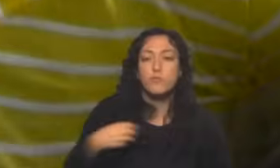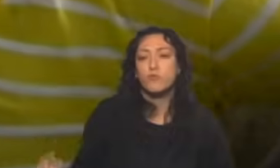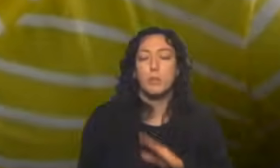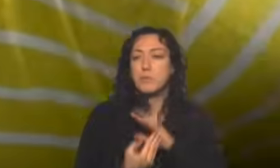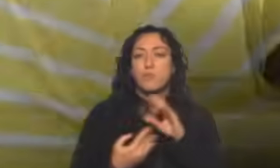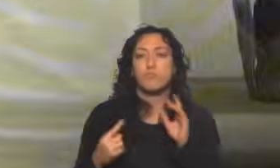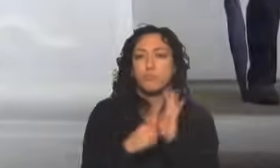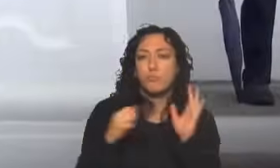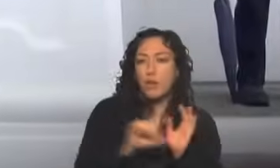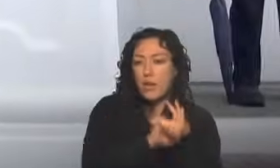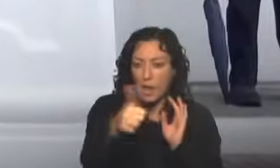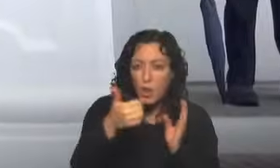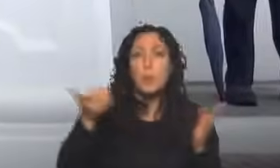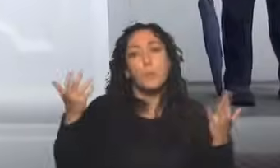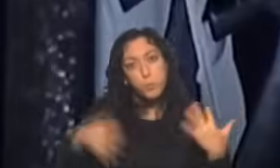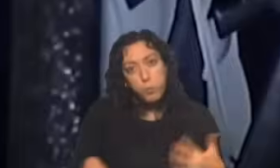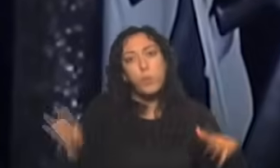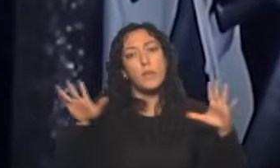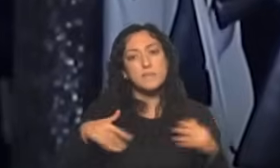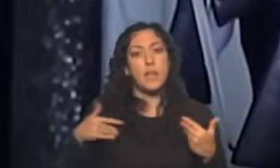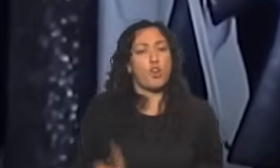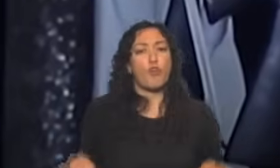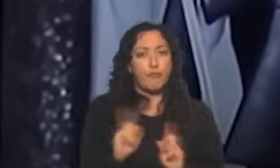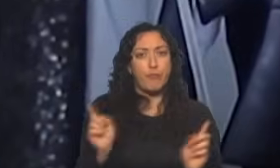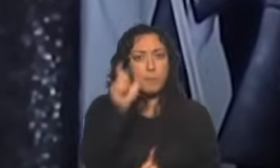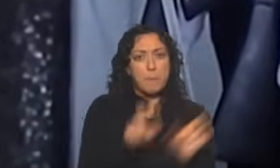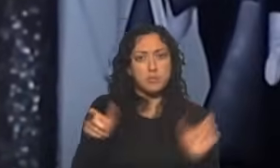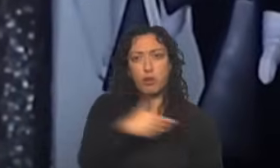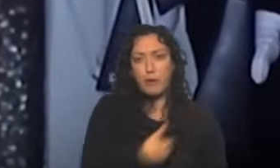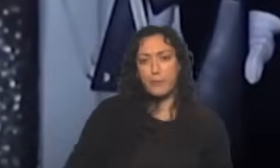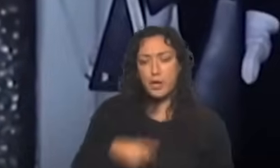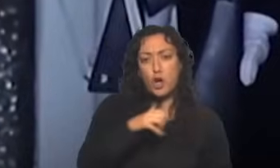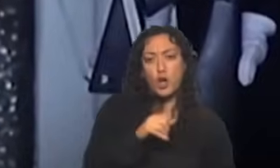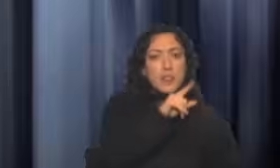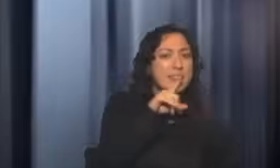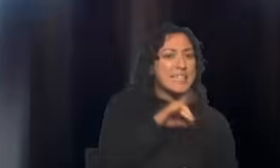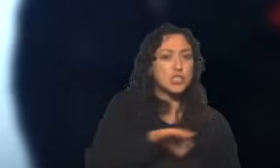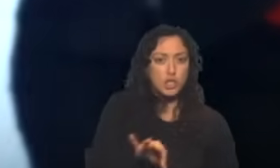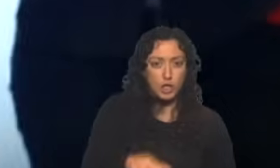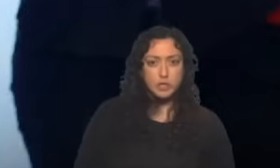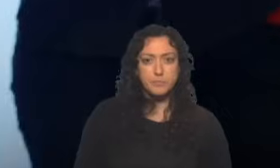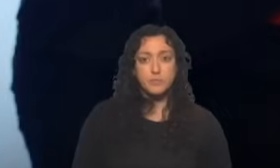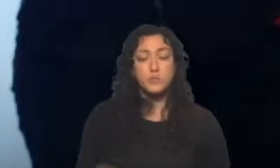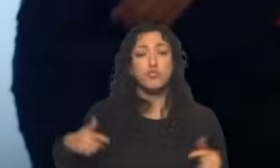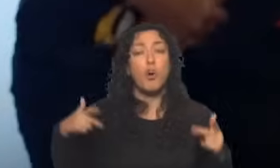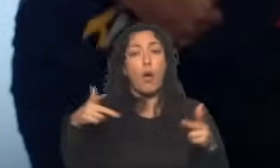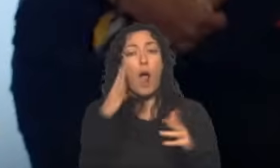de Mulino puede estar centrada en la disconformidad de los panameños con el gobierno de Cortizo. Y les digo